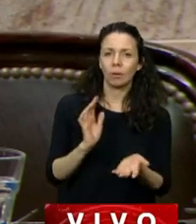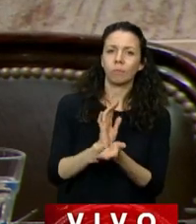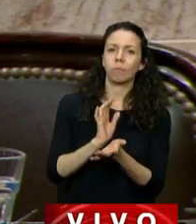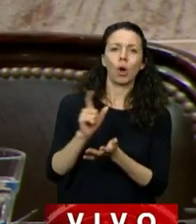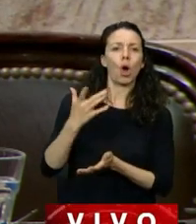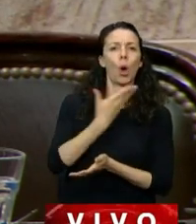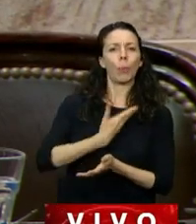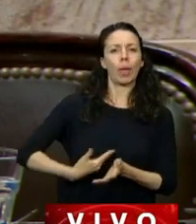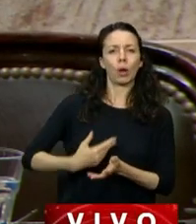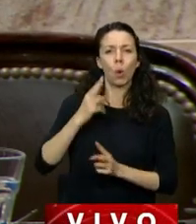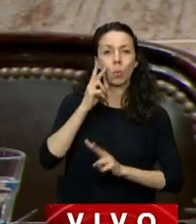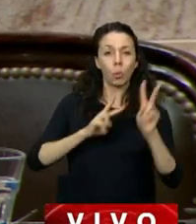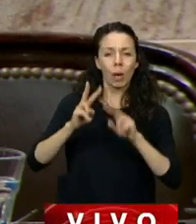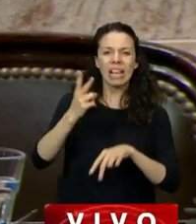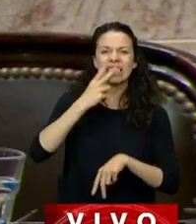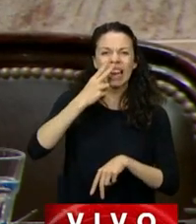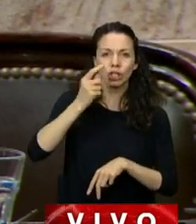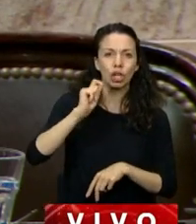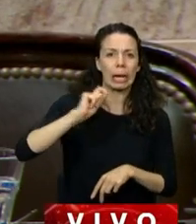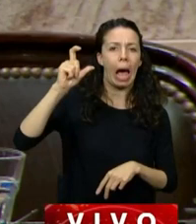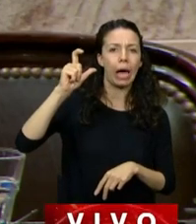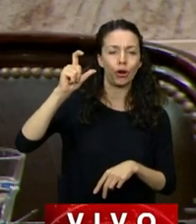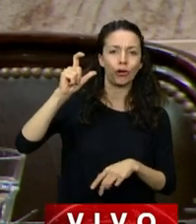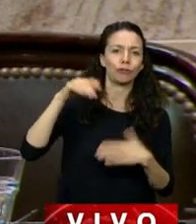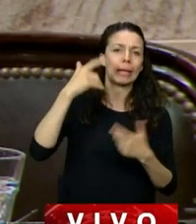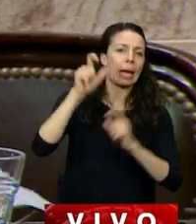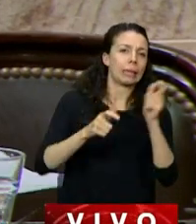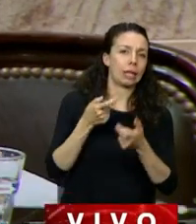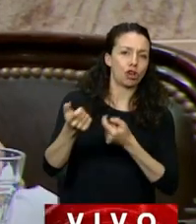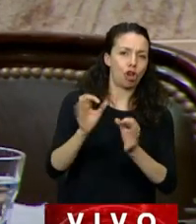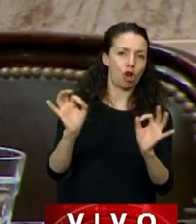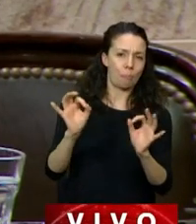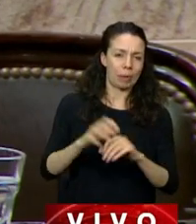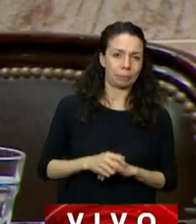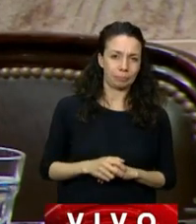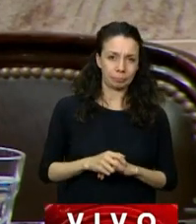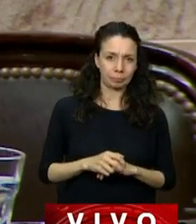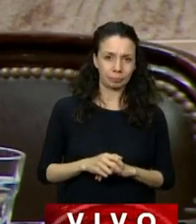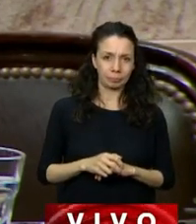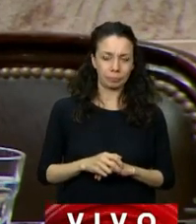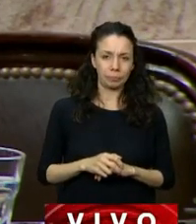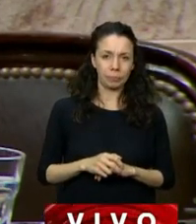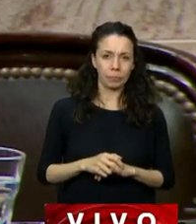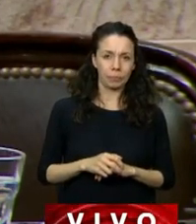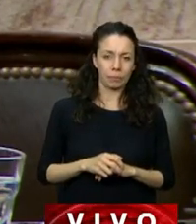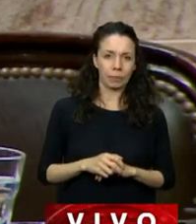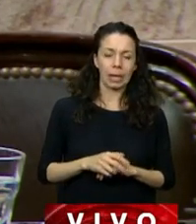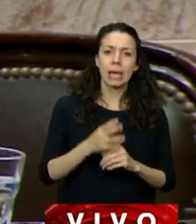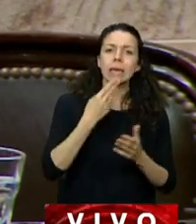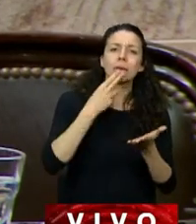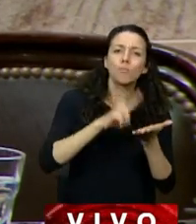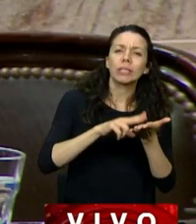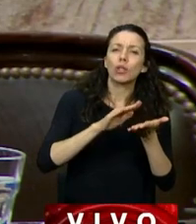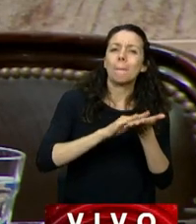eran que los cigarrillos sean caros y no baratos cuánto debería pagar de impuesto mínimo